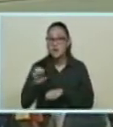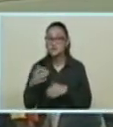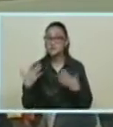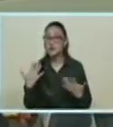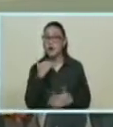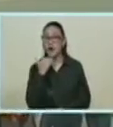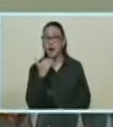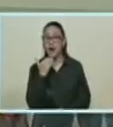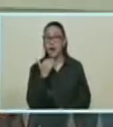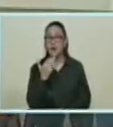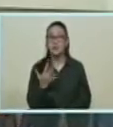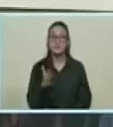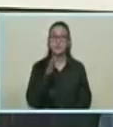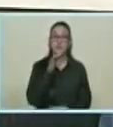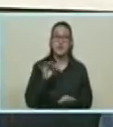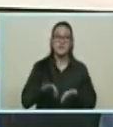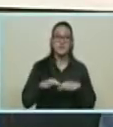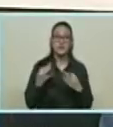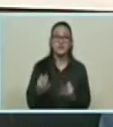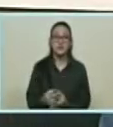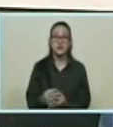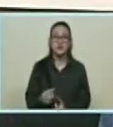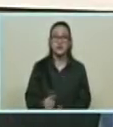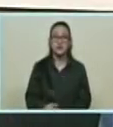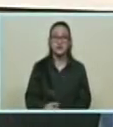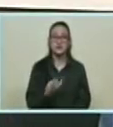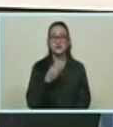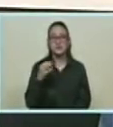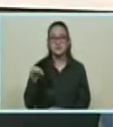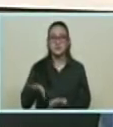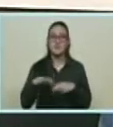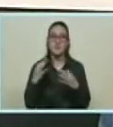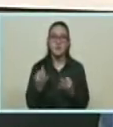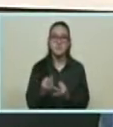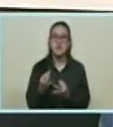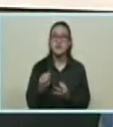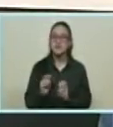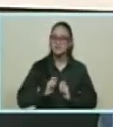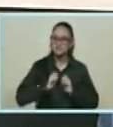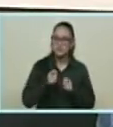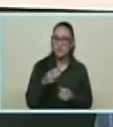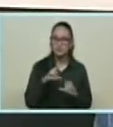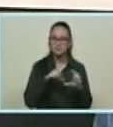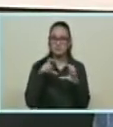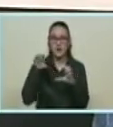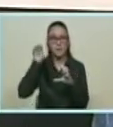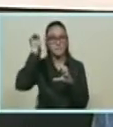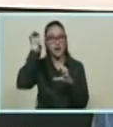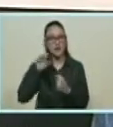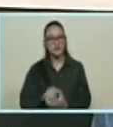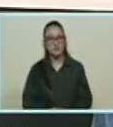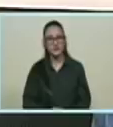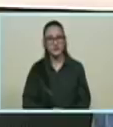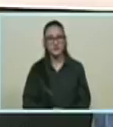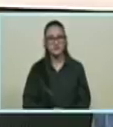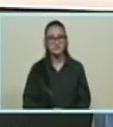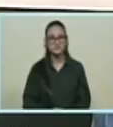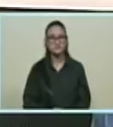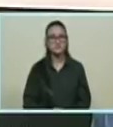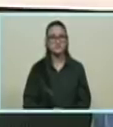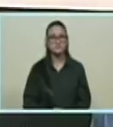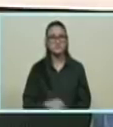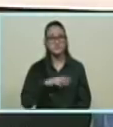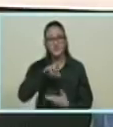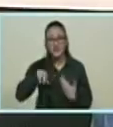pero sin ningún tipo de familia, y otras 300 familias que son por asignación del carnet de la patria, presidente. Es decir,